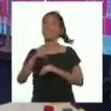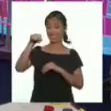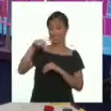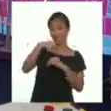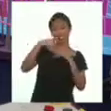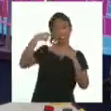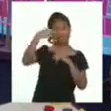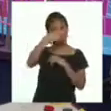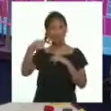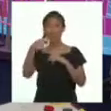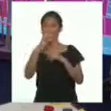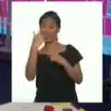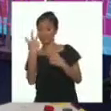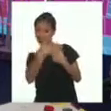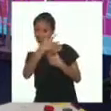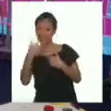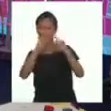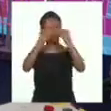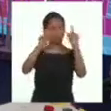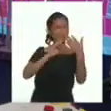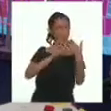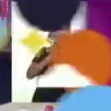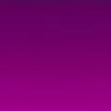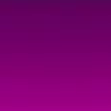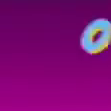pregunta la iremos respondiendo a lo largo de los programas de estas 3 semanas.